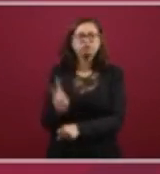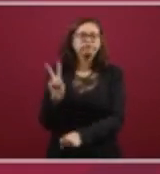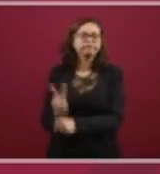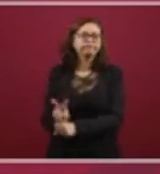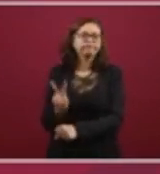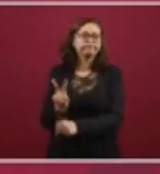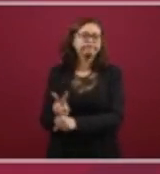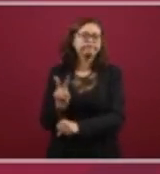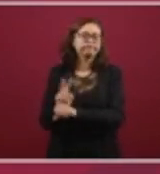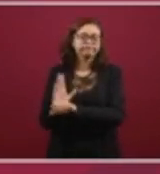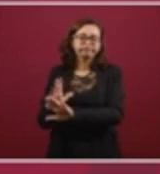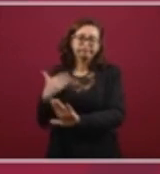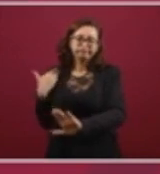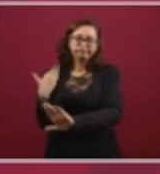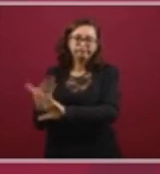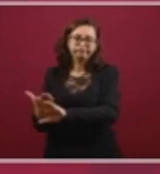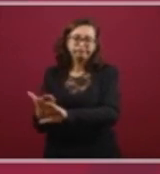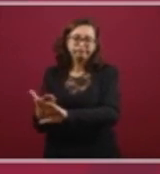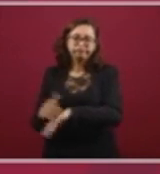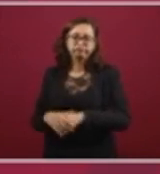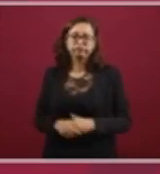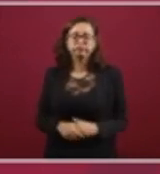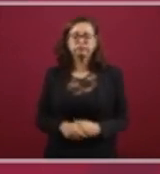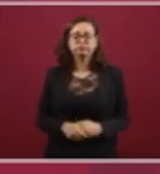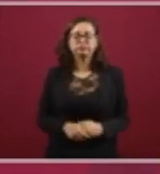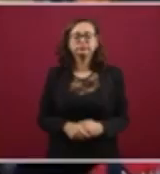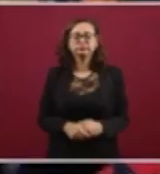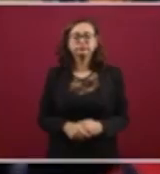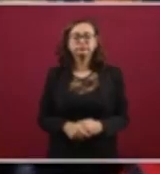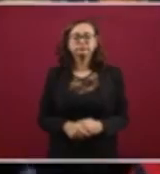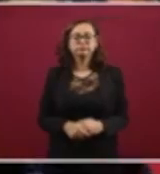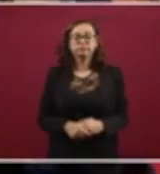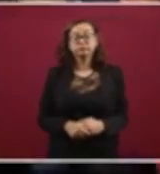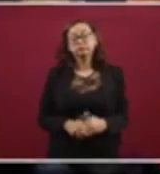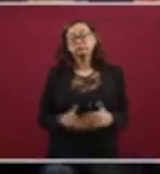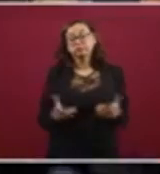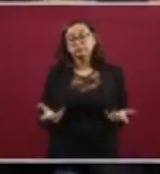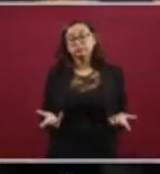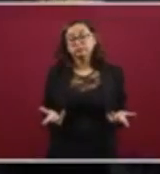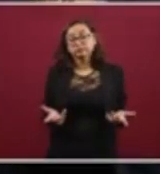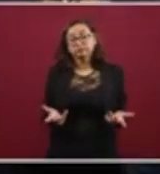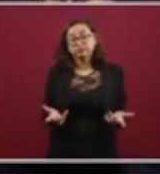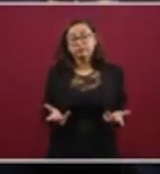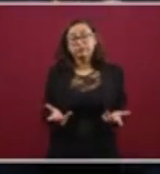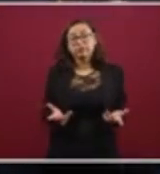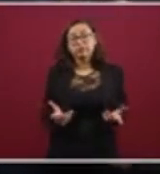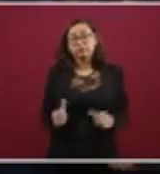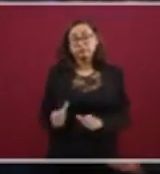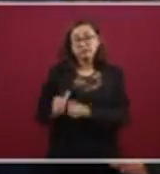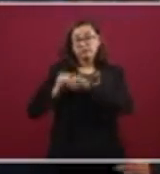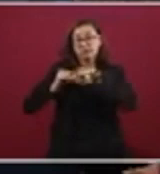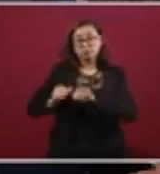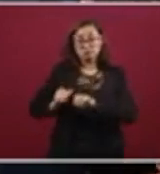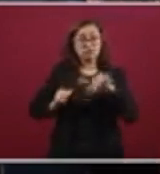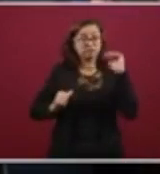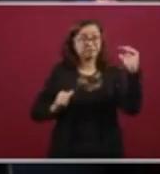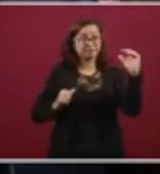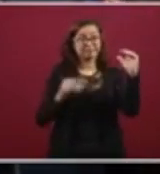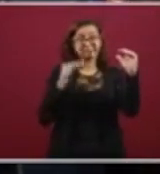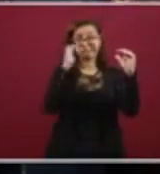Poder Legislativo. Entonces, cada poder tiene que procurar